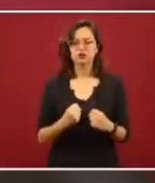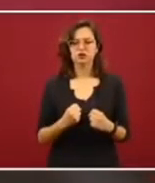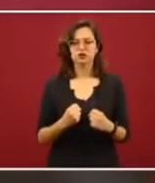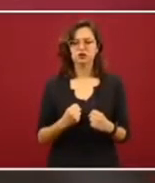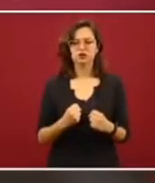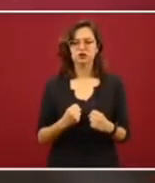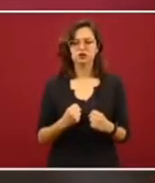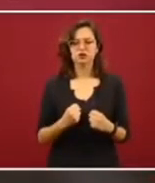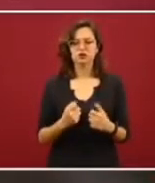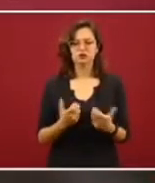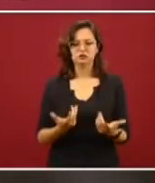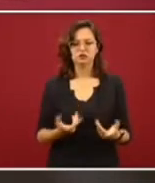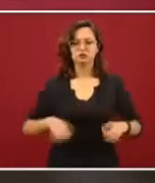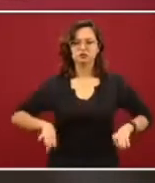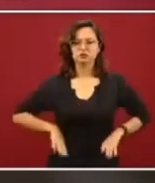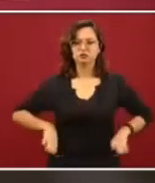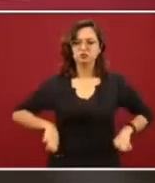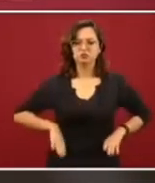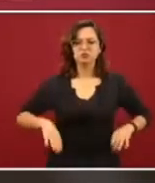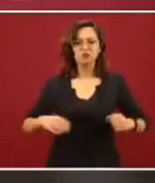muchas fortalezas